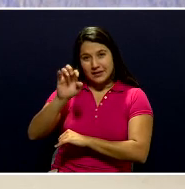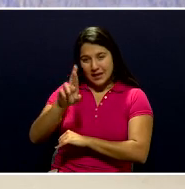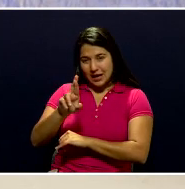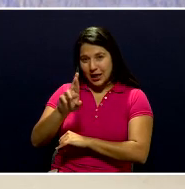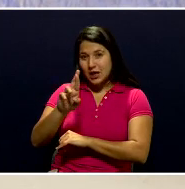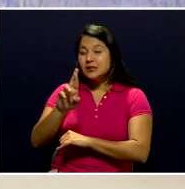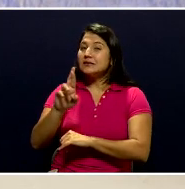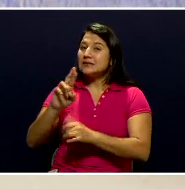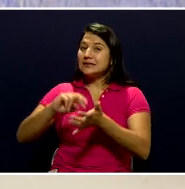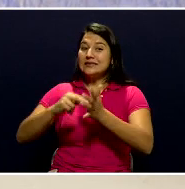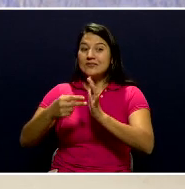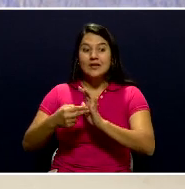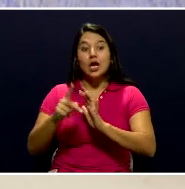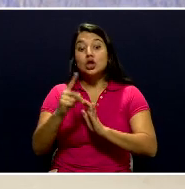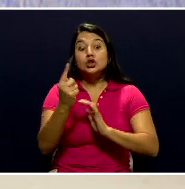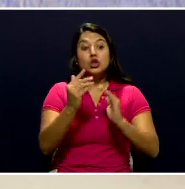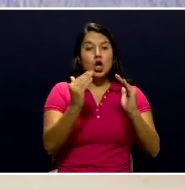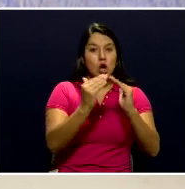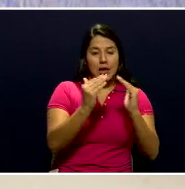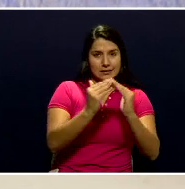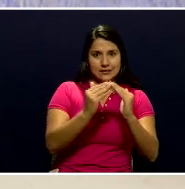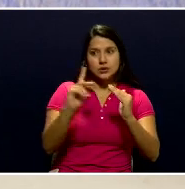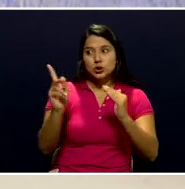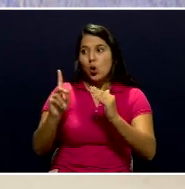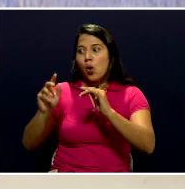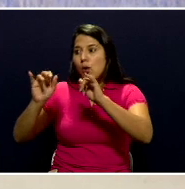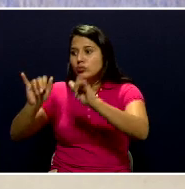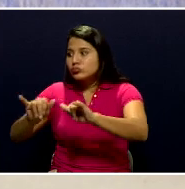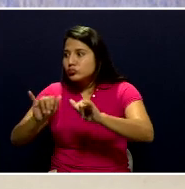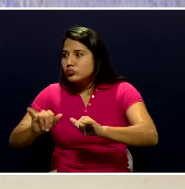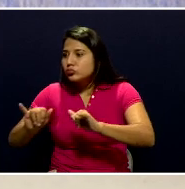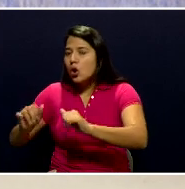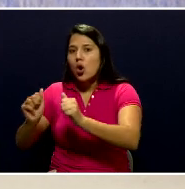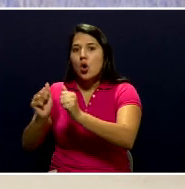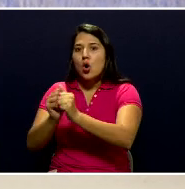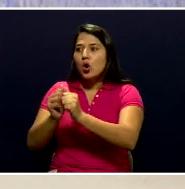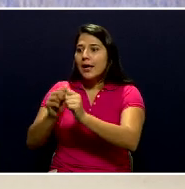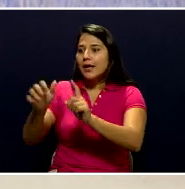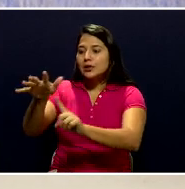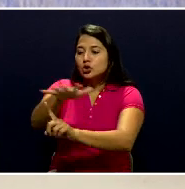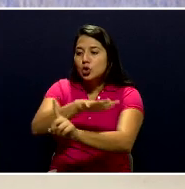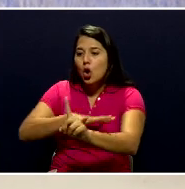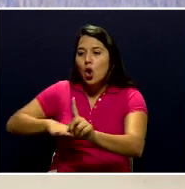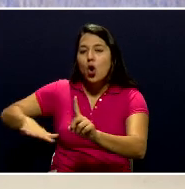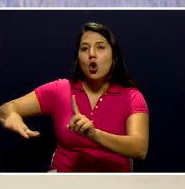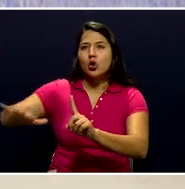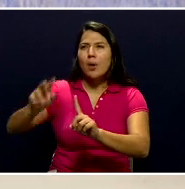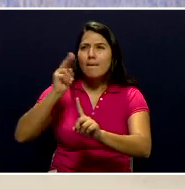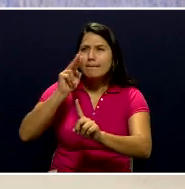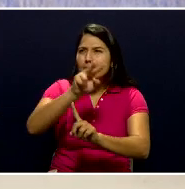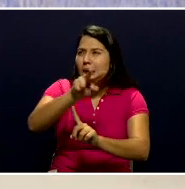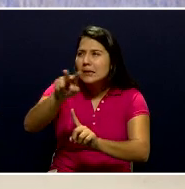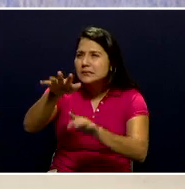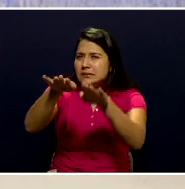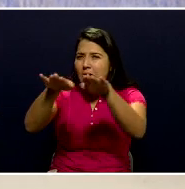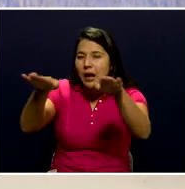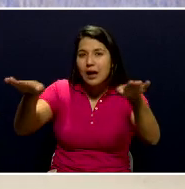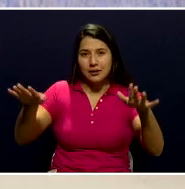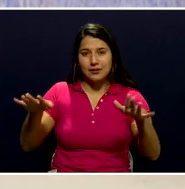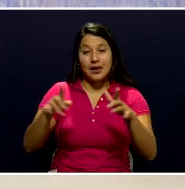entornos construidos y el vínculo que tenemos con el paisaje natural. Por ende, la arquitectura